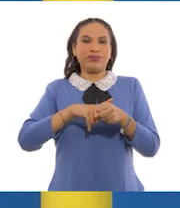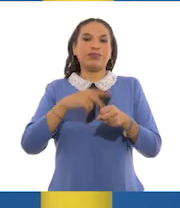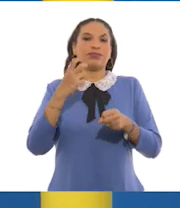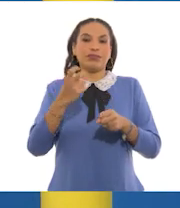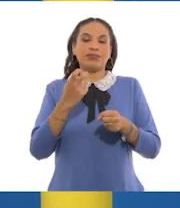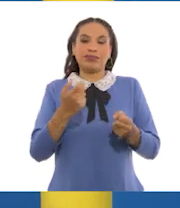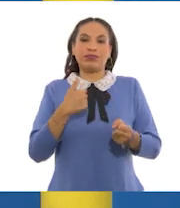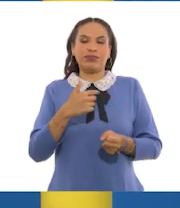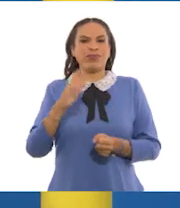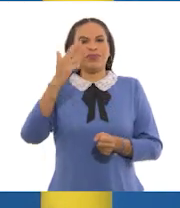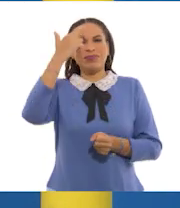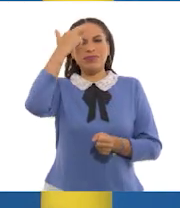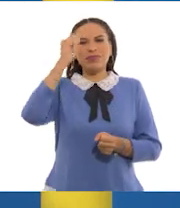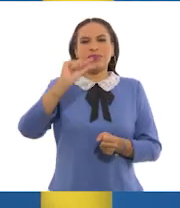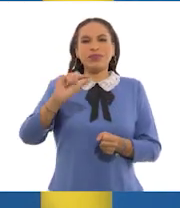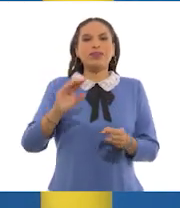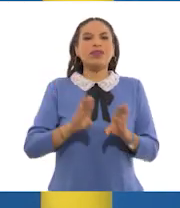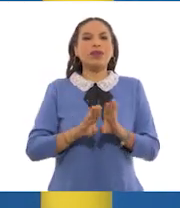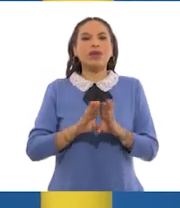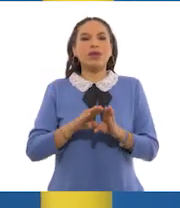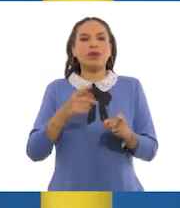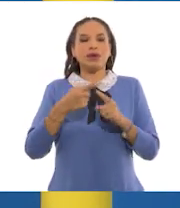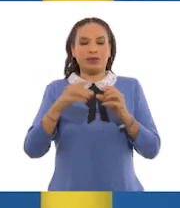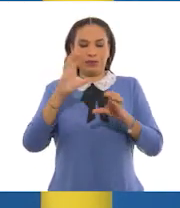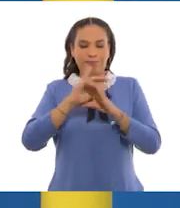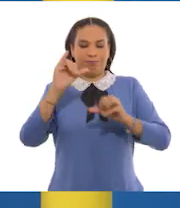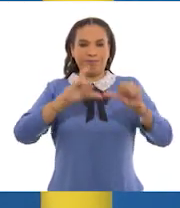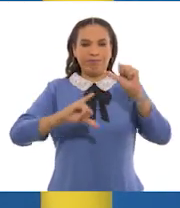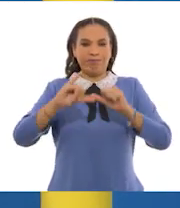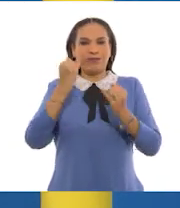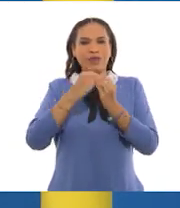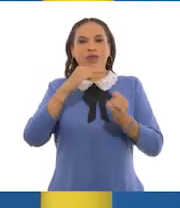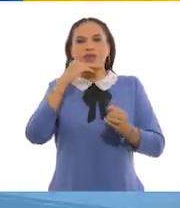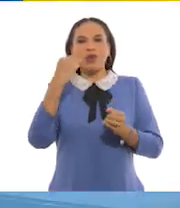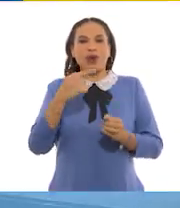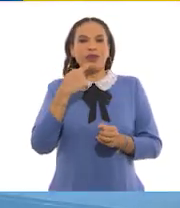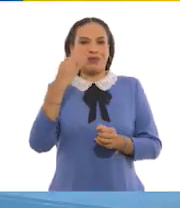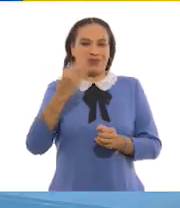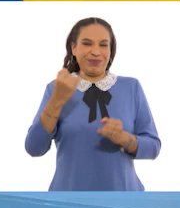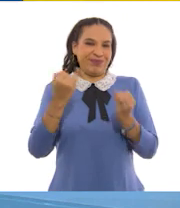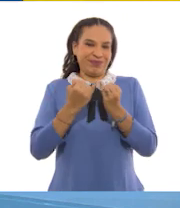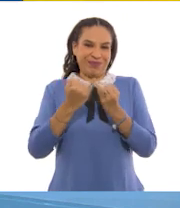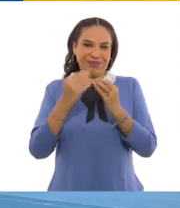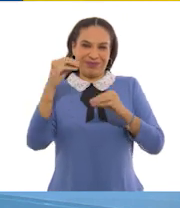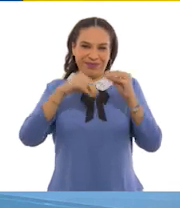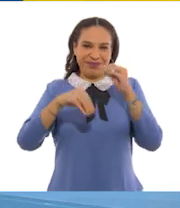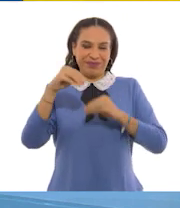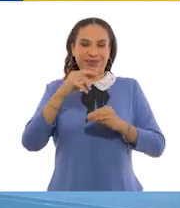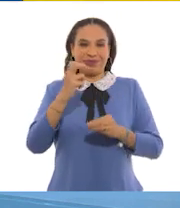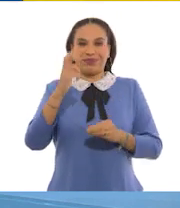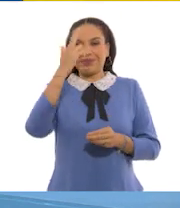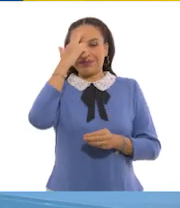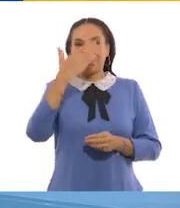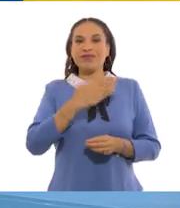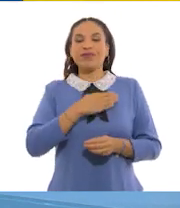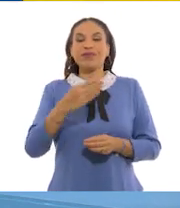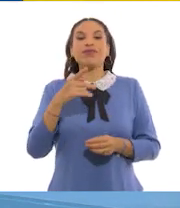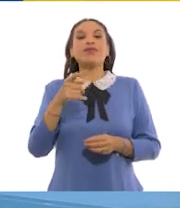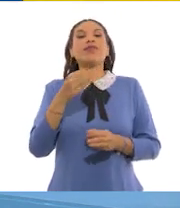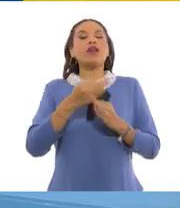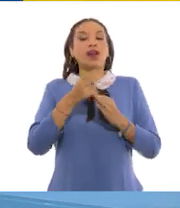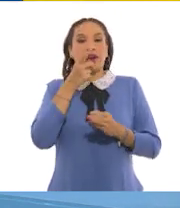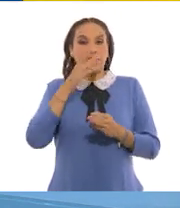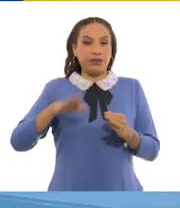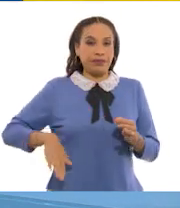eso a mí me recuerda un poquito como a los ingredientes de un rico molito, maestra. Así es, qué bueno que lo recuerdas. Como nos lo acabas